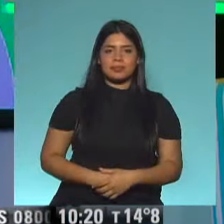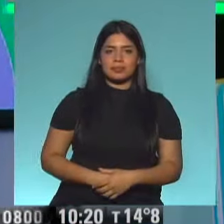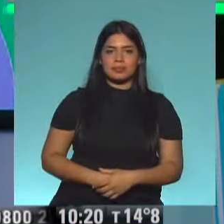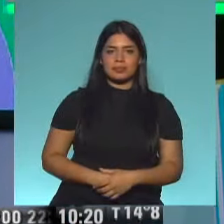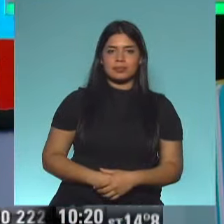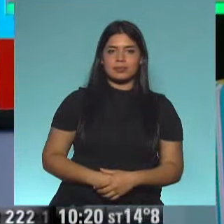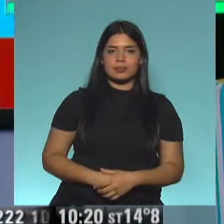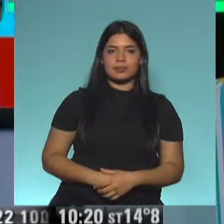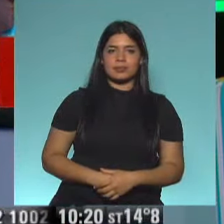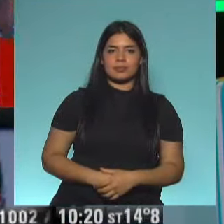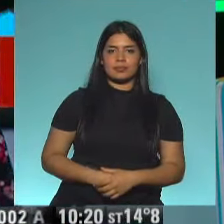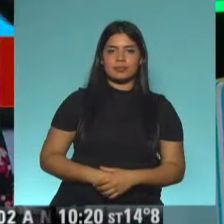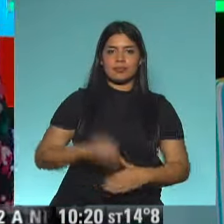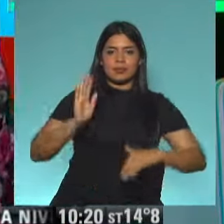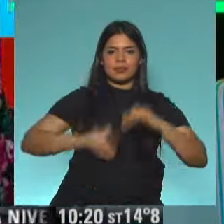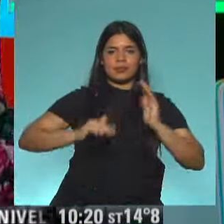Ahí va.